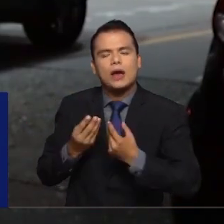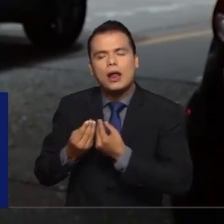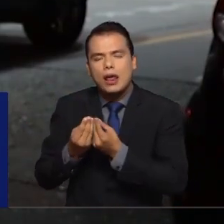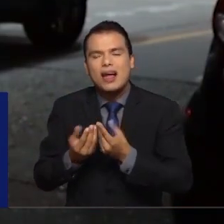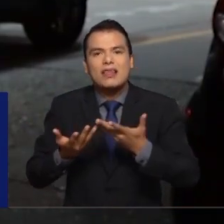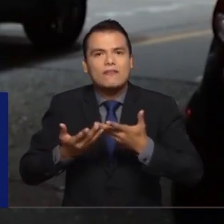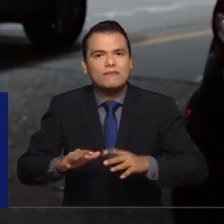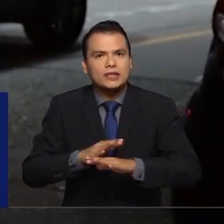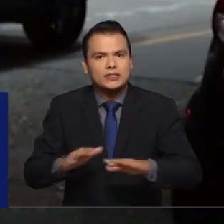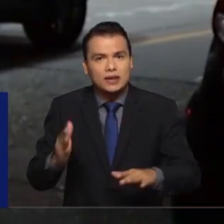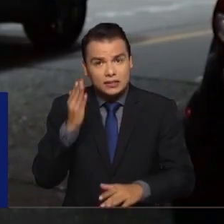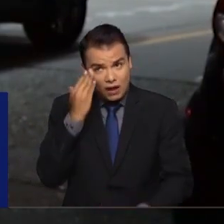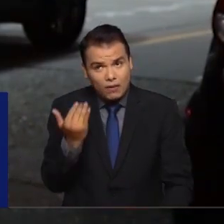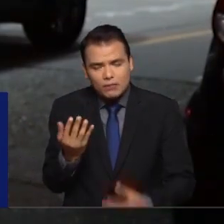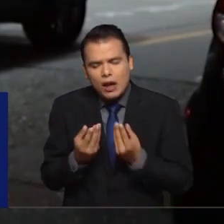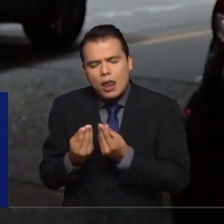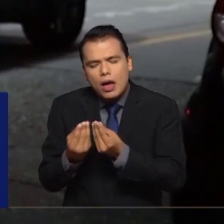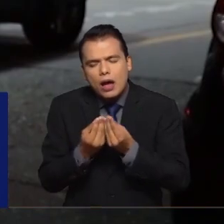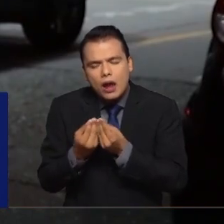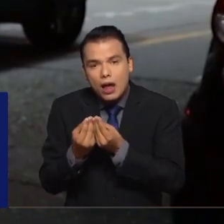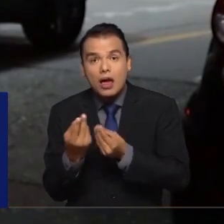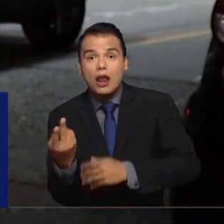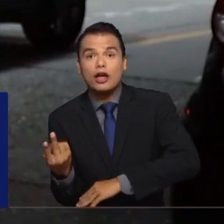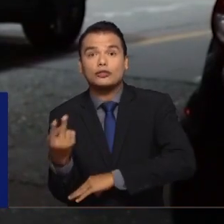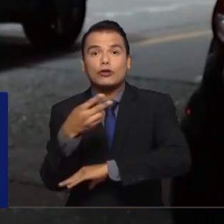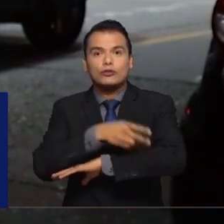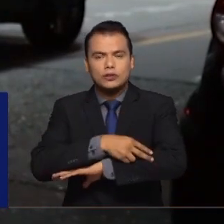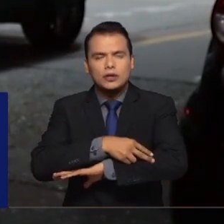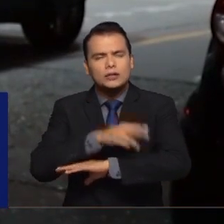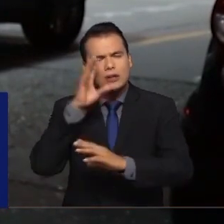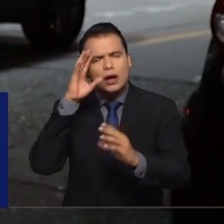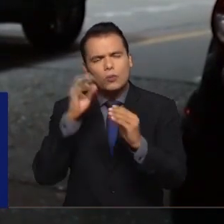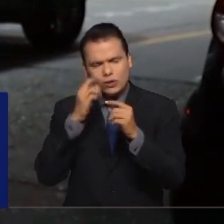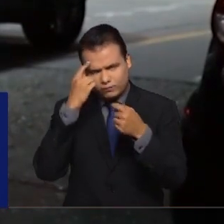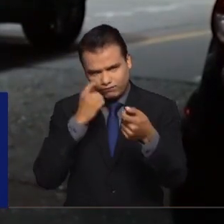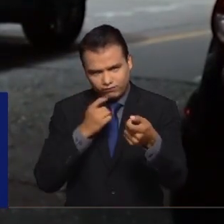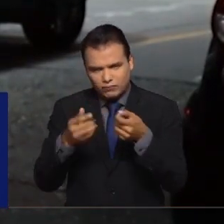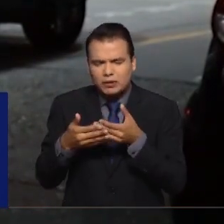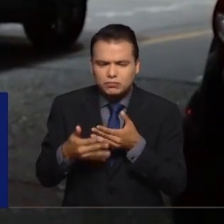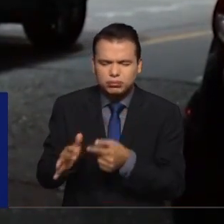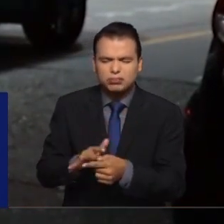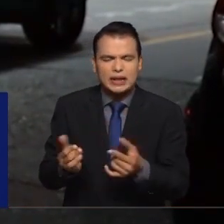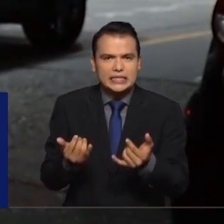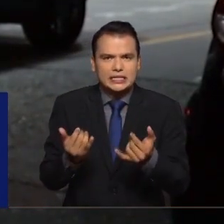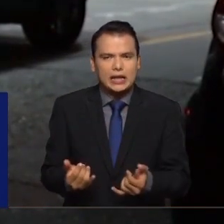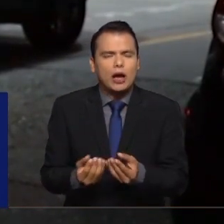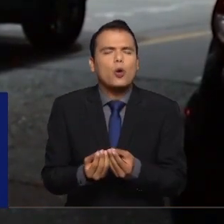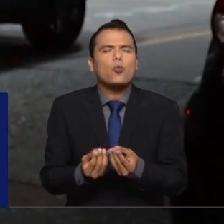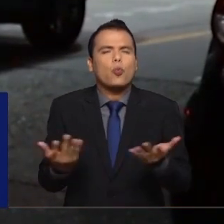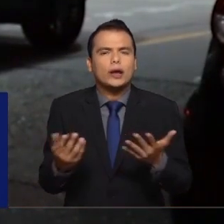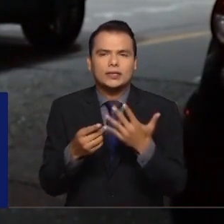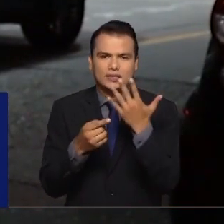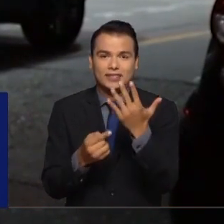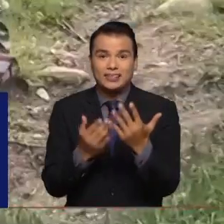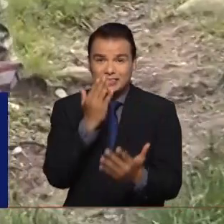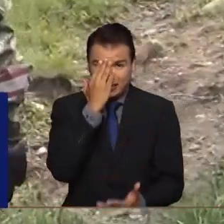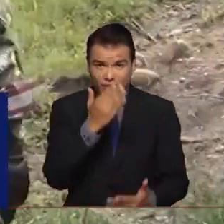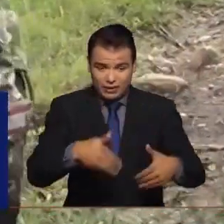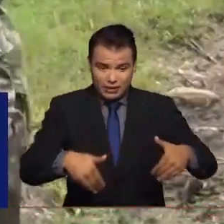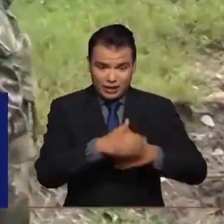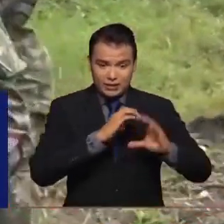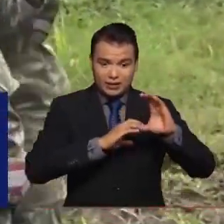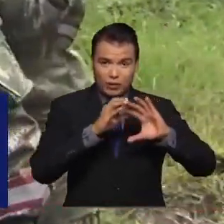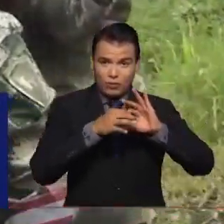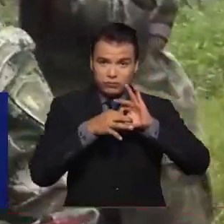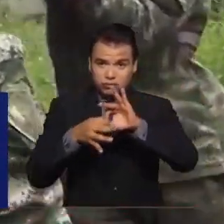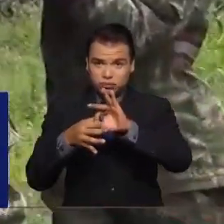que se prolongó por 2 días, resultaron 6 medidas de cumplimiento inmediato luego del derrumbe sobre la vía panamericana en el